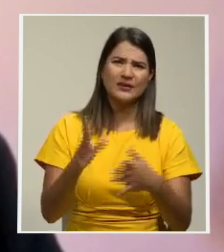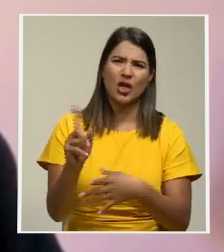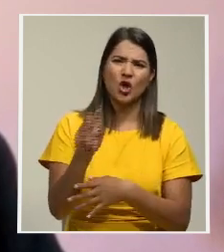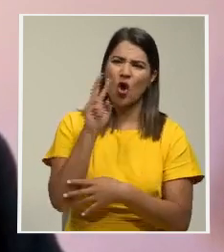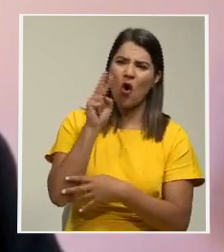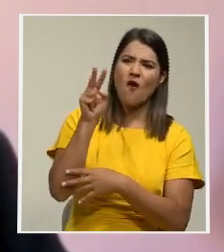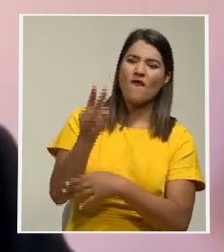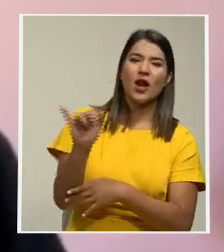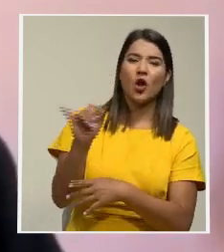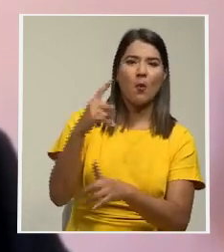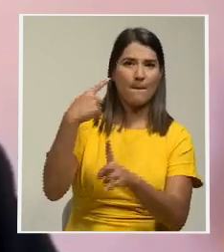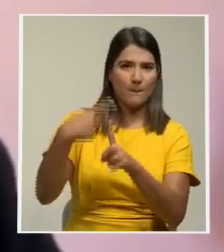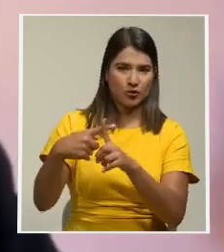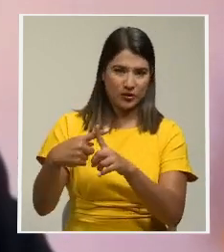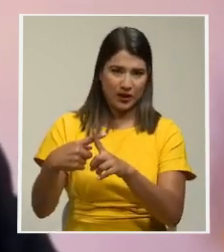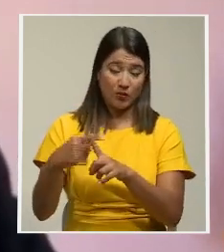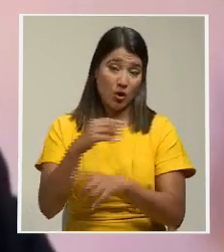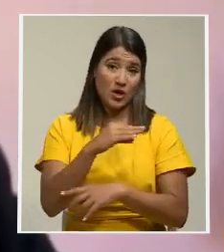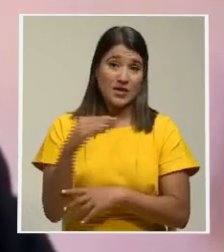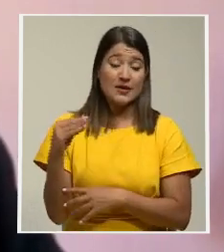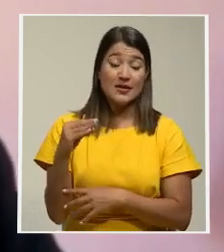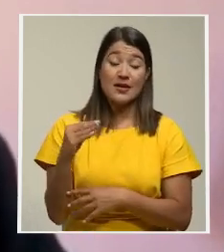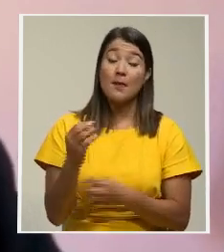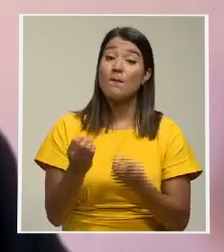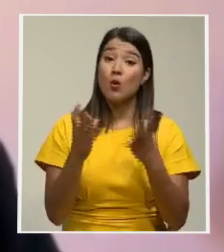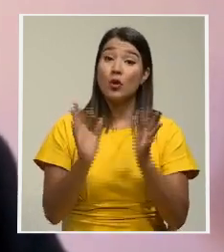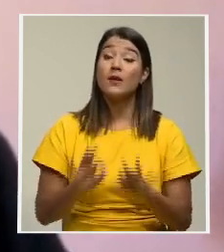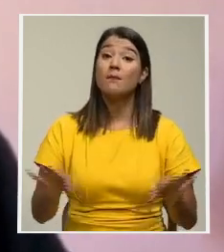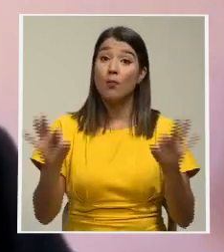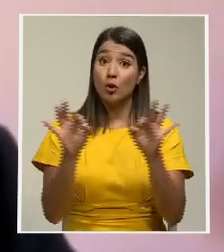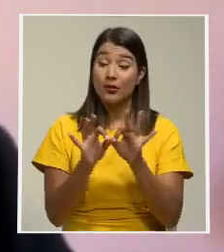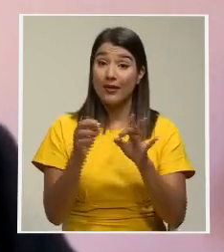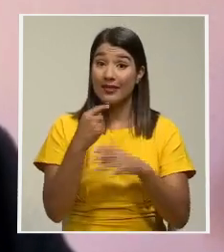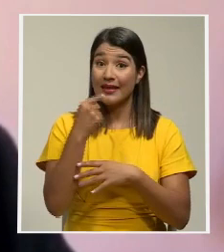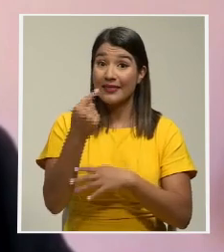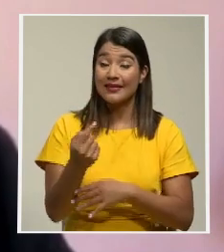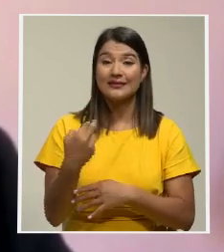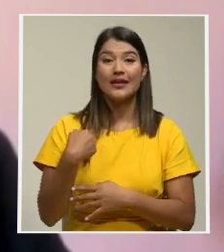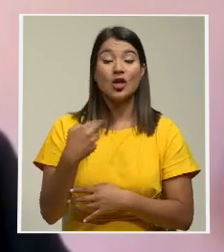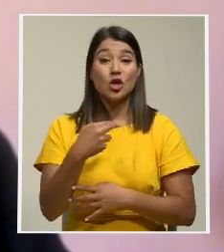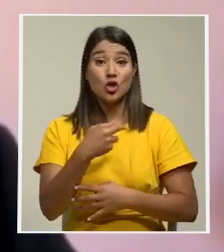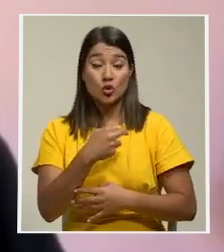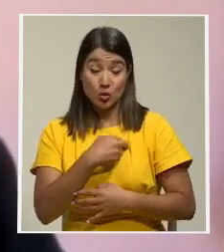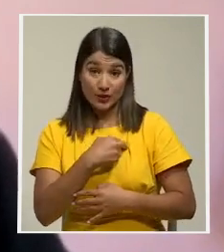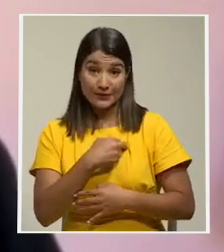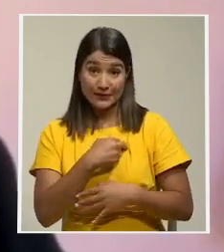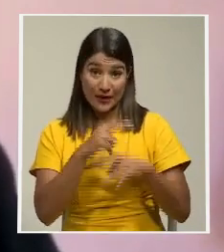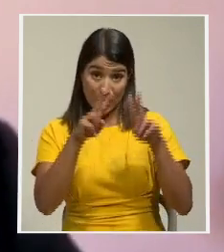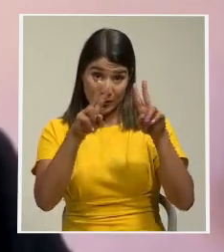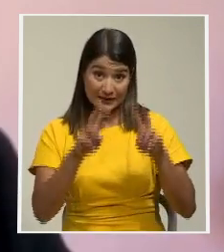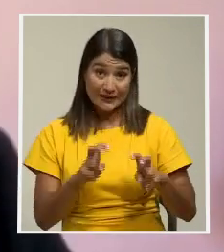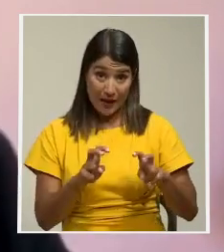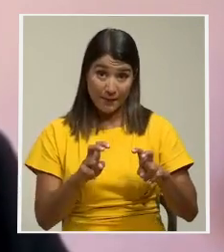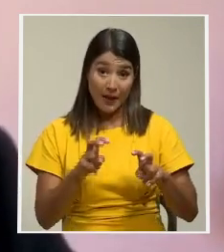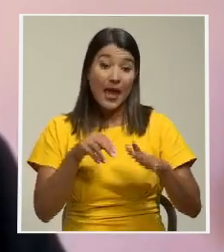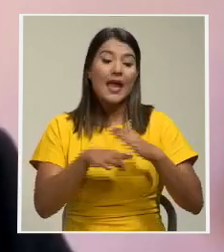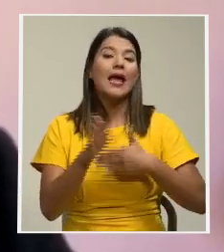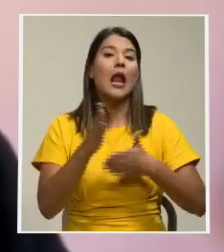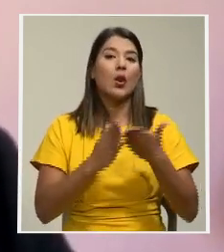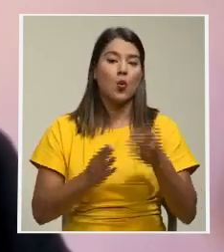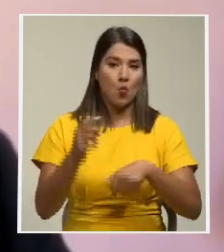caso positivo, y en eso sí es muy importante indicar que nosotros la prueba que en algún momento sí se